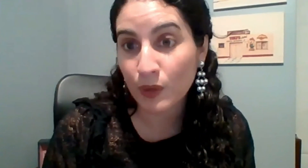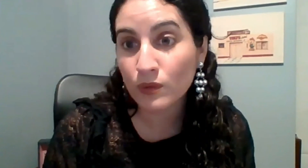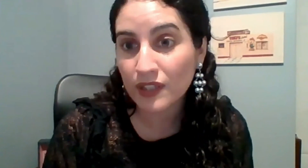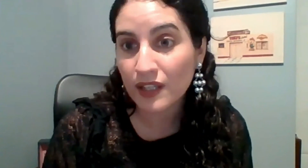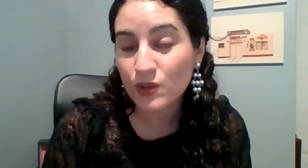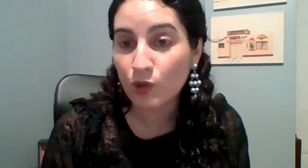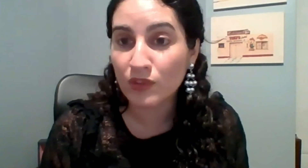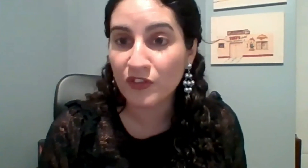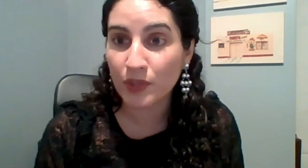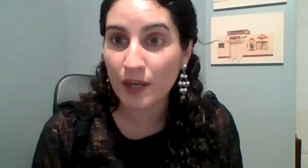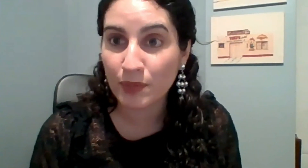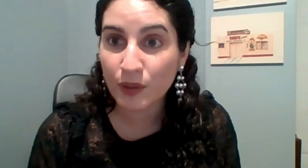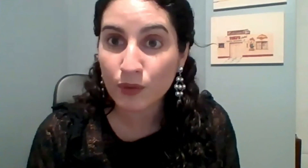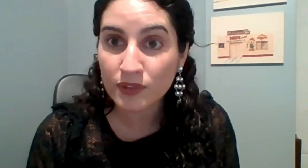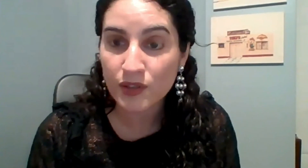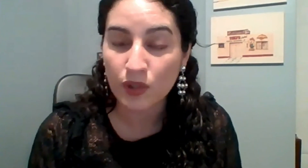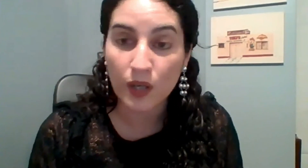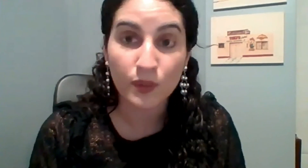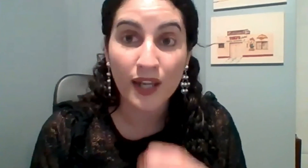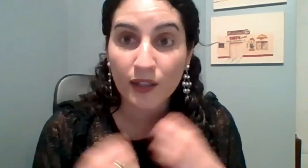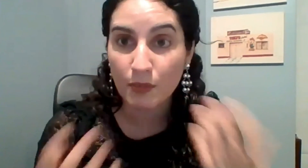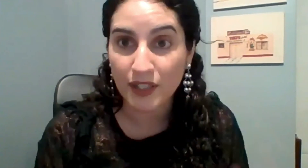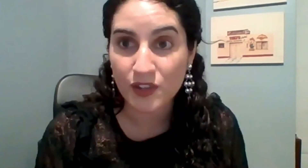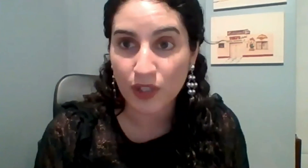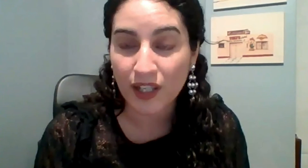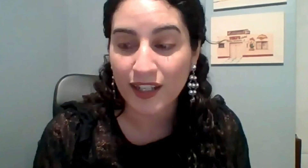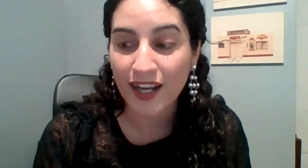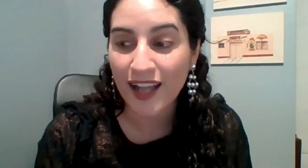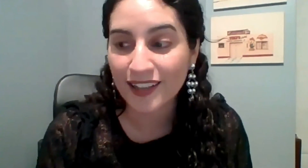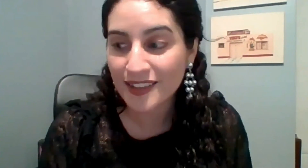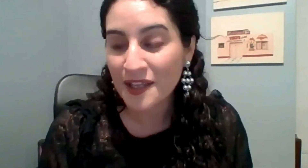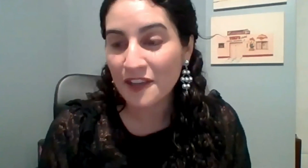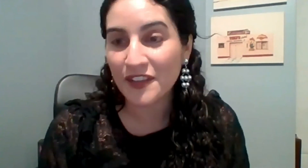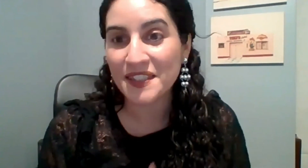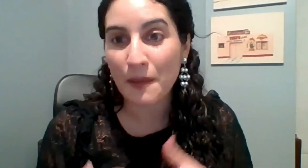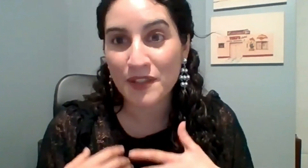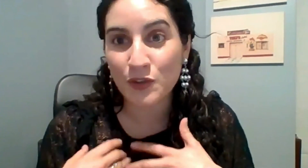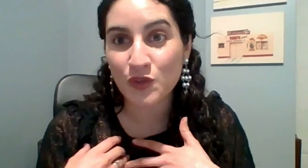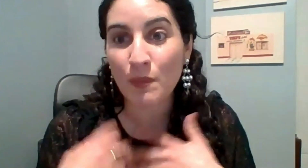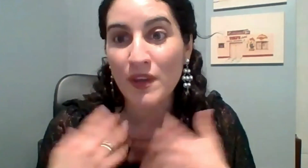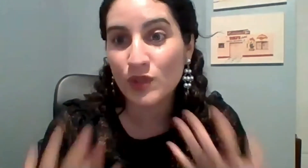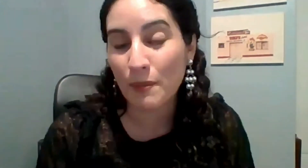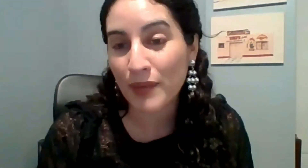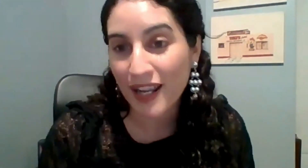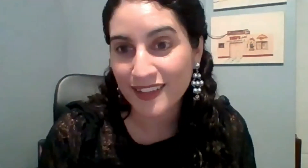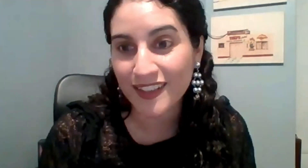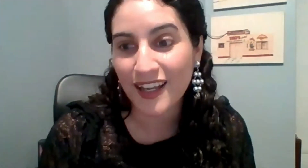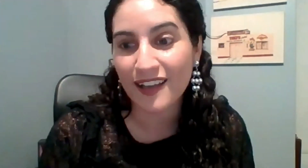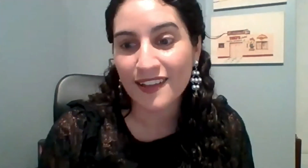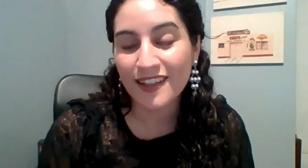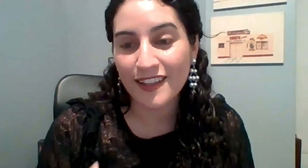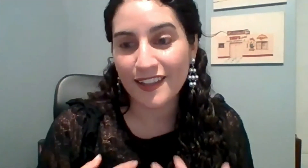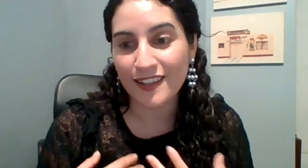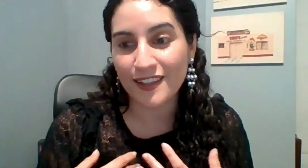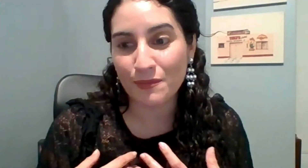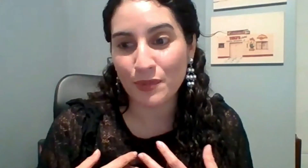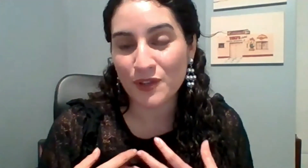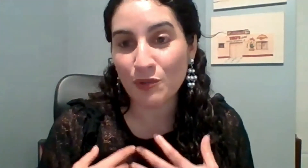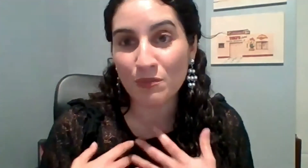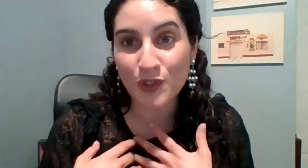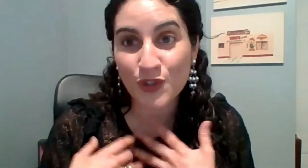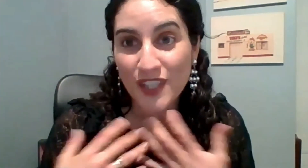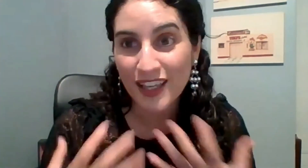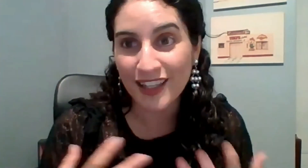hacer preguntas o cómo formular preguntas, son algunas recomendaciones generales. Efectivamente, esto es más una práctica y